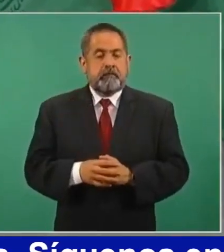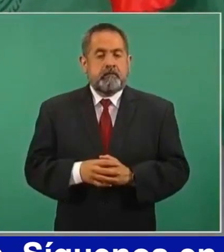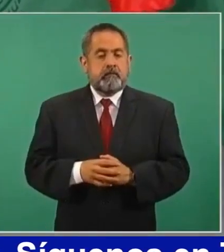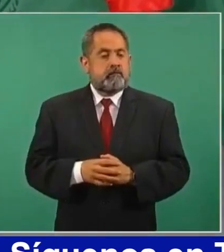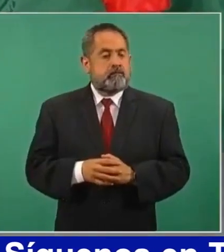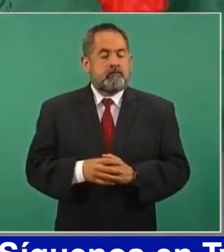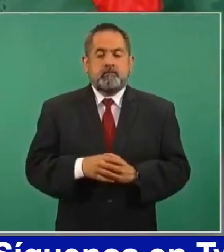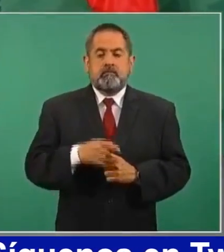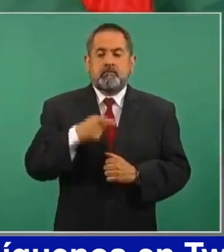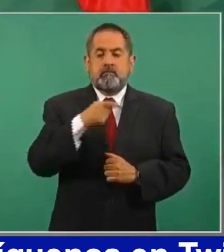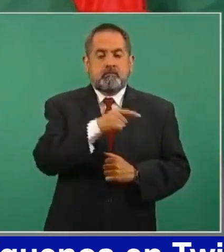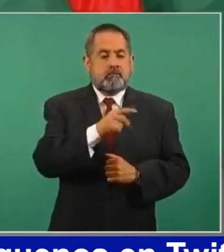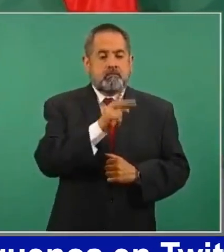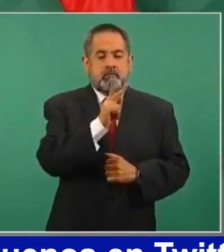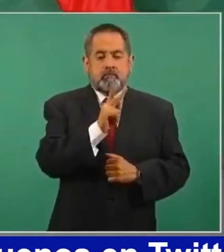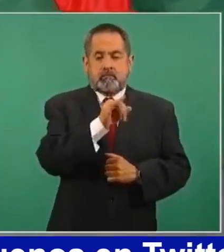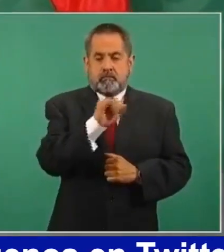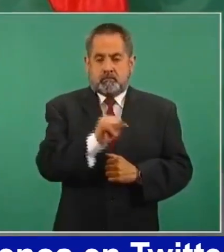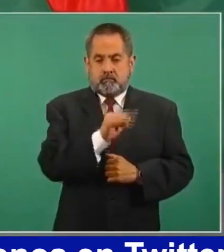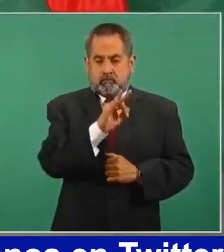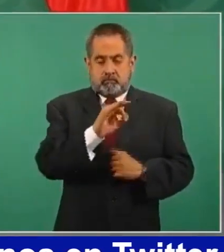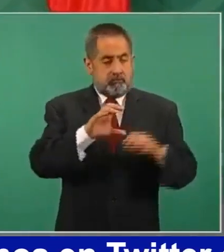tiene toda la parte